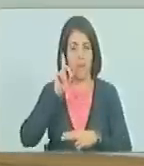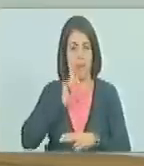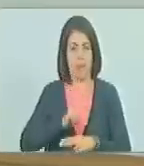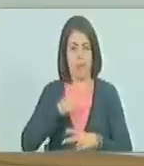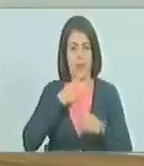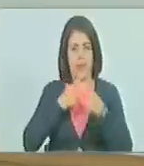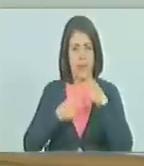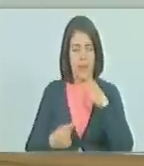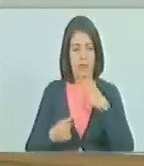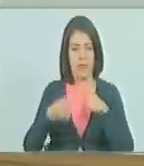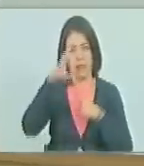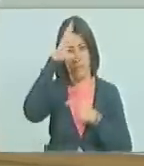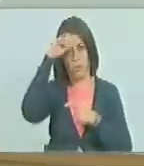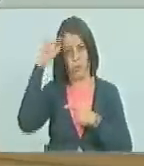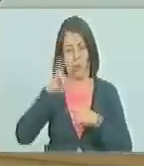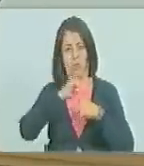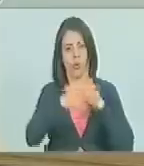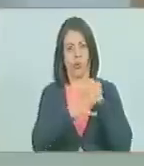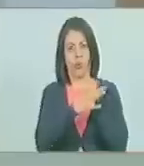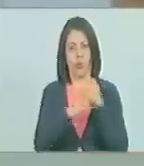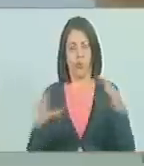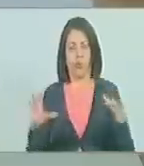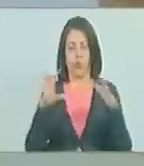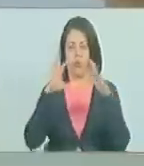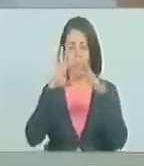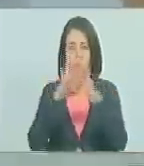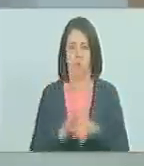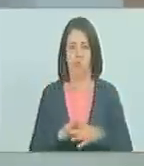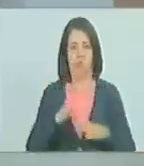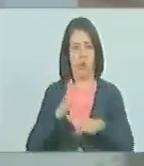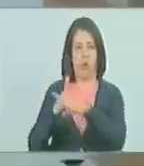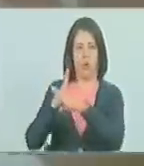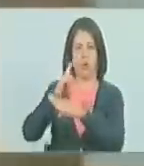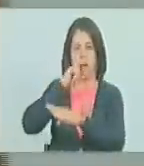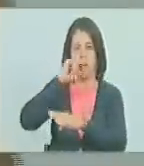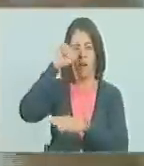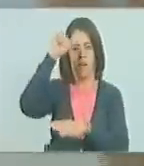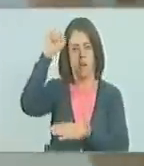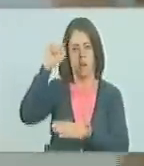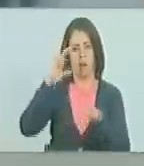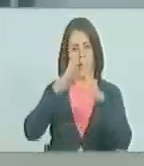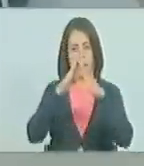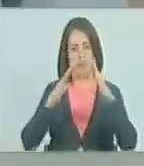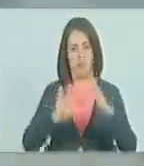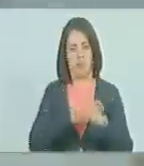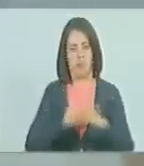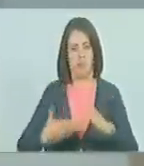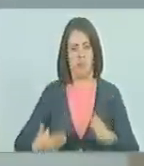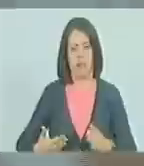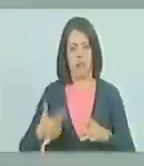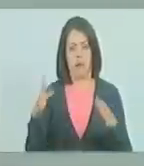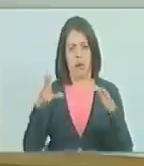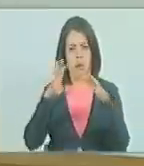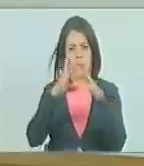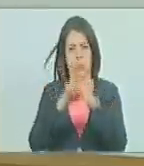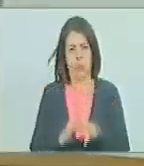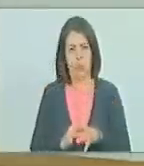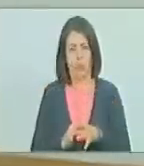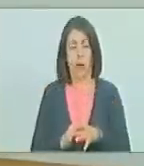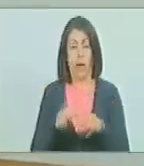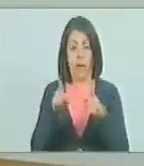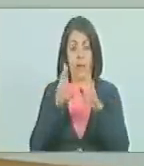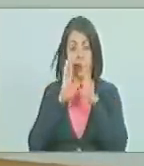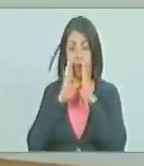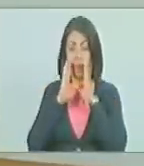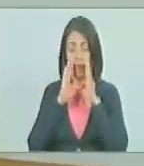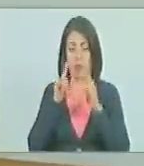Luis Borges. Trump y Guaidó sellan su alianza contra Maduro en la Casa Blanca. Eso no fue que sellaron su alianza. Ahí está la confesión